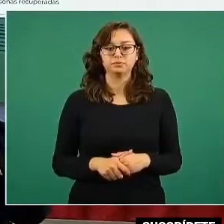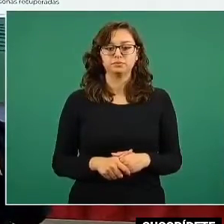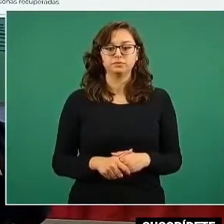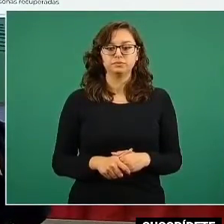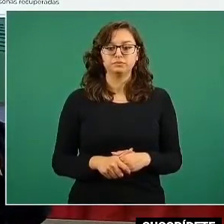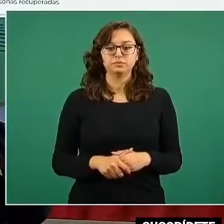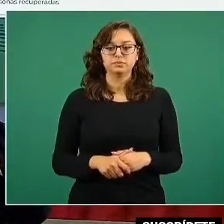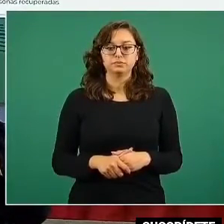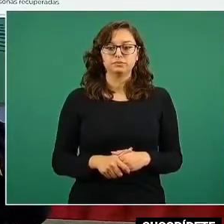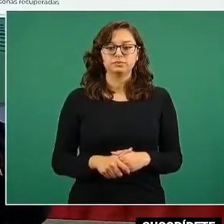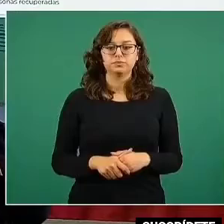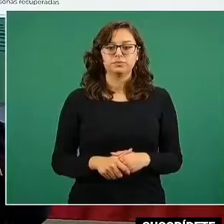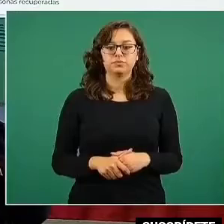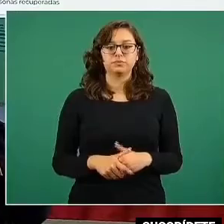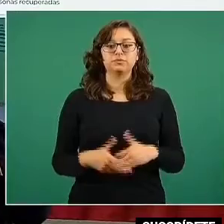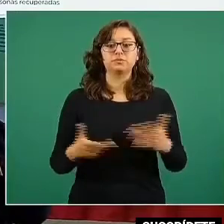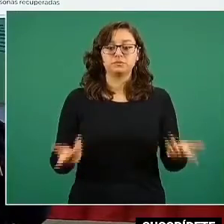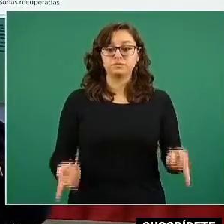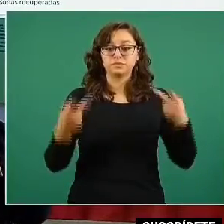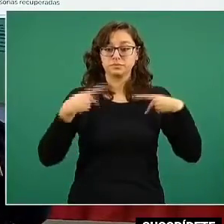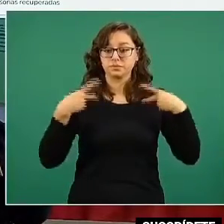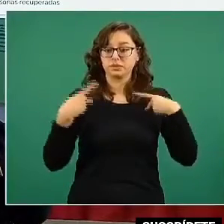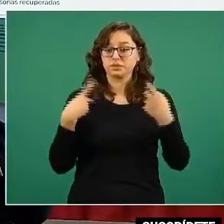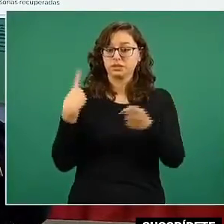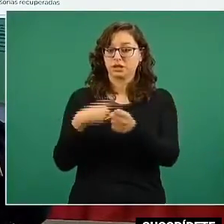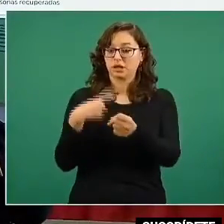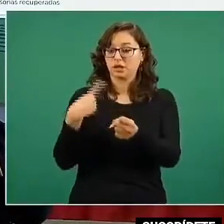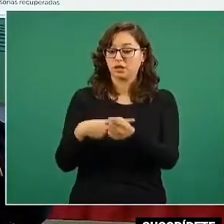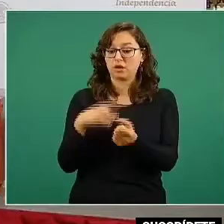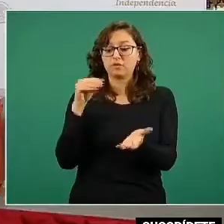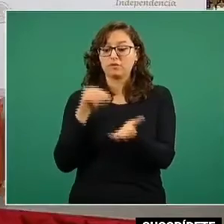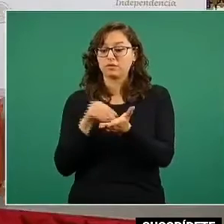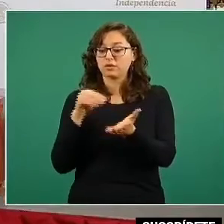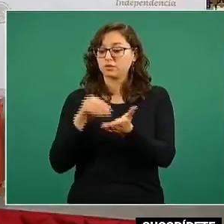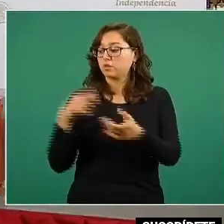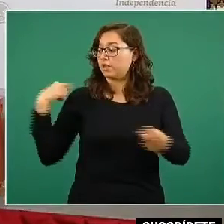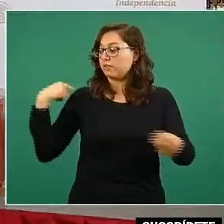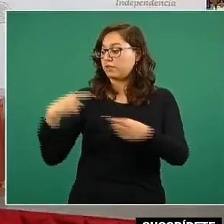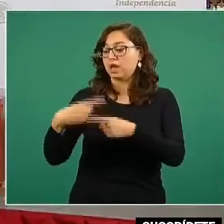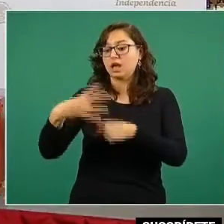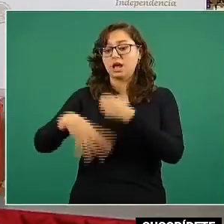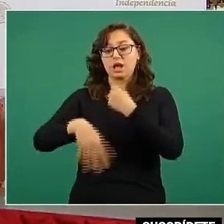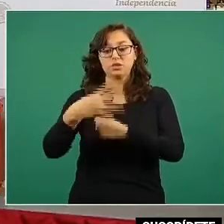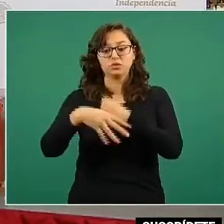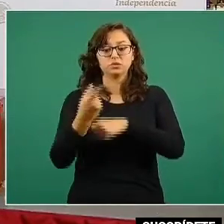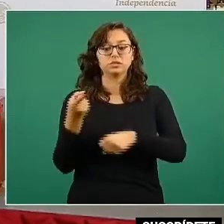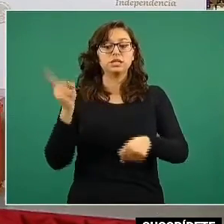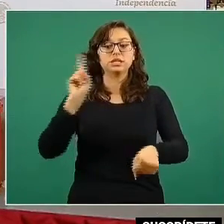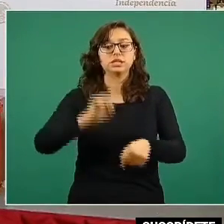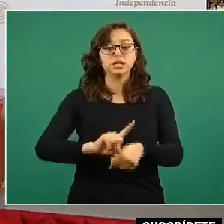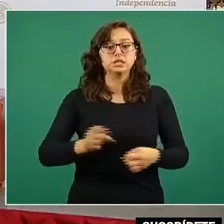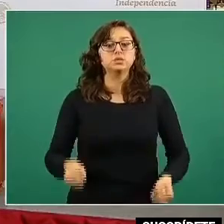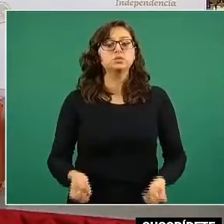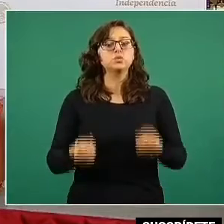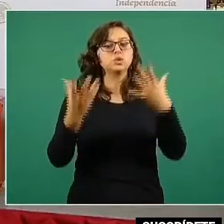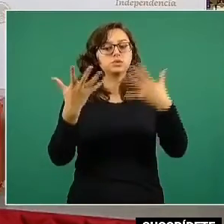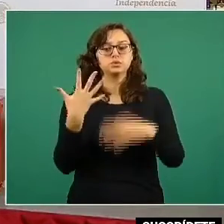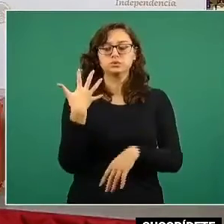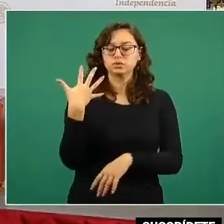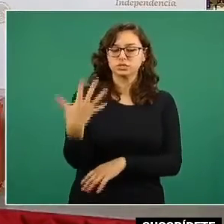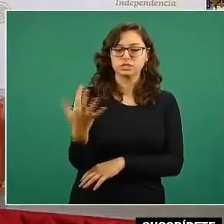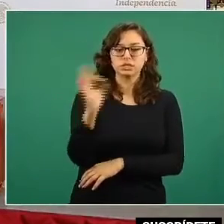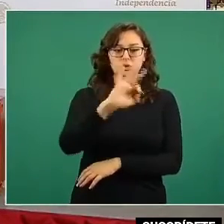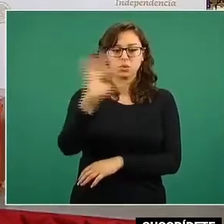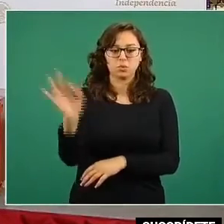proporción de casos activos. Recordamos siempre, son personas que enfermaron en los últimos 14 días y que para efectos del